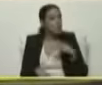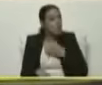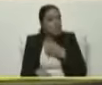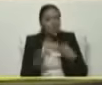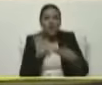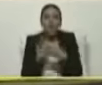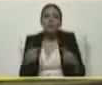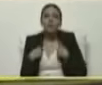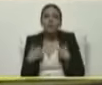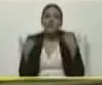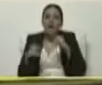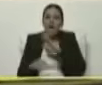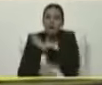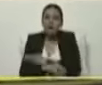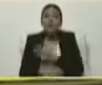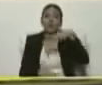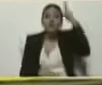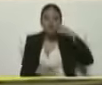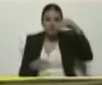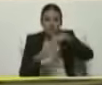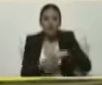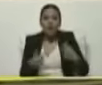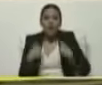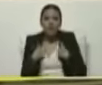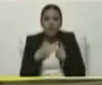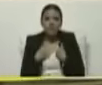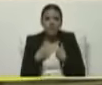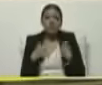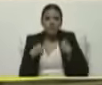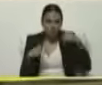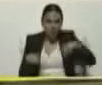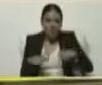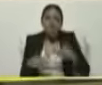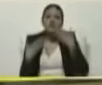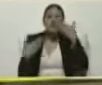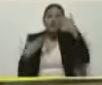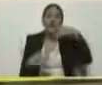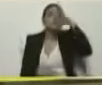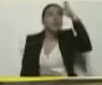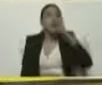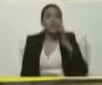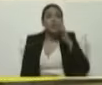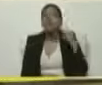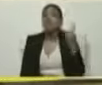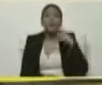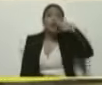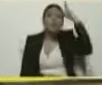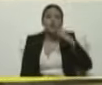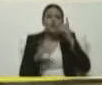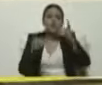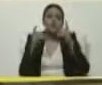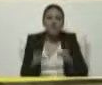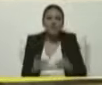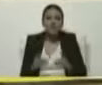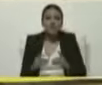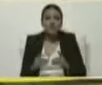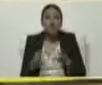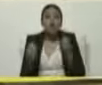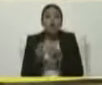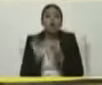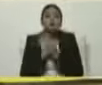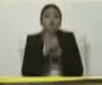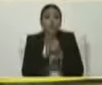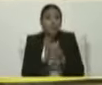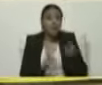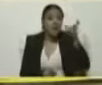la fuerza de Dios. Estoy aquí por él. Y solo Dios decide a través de la voluntad del